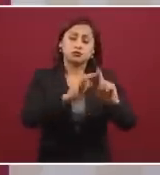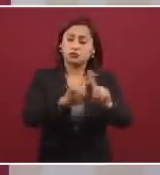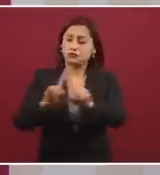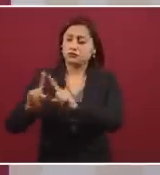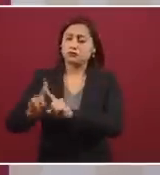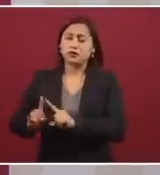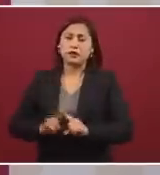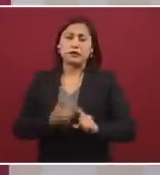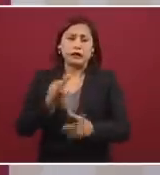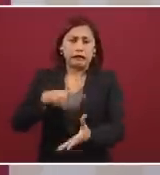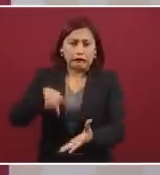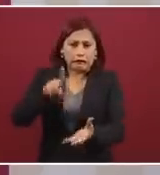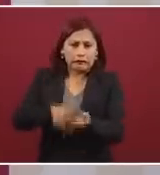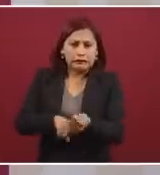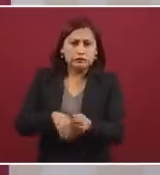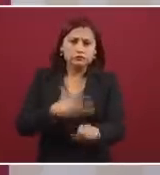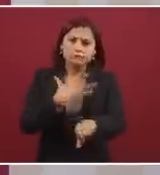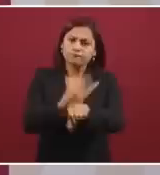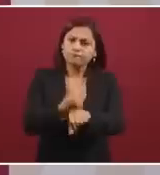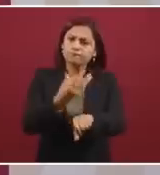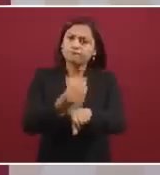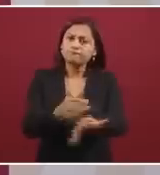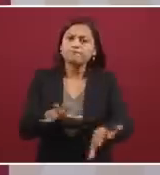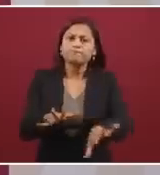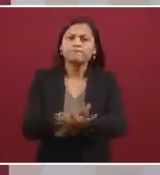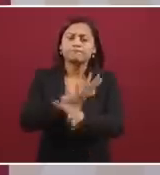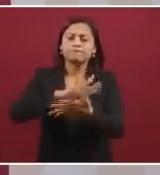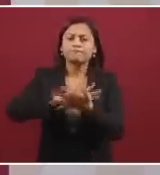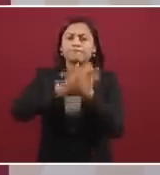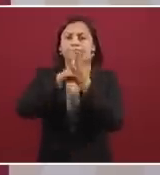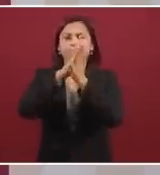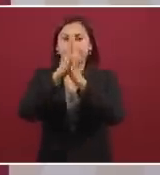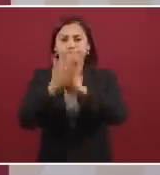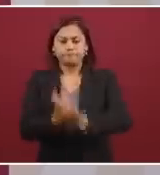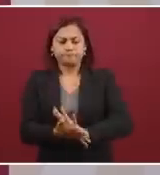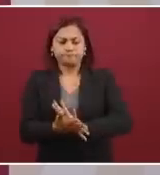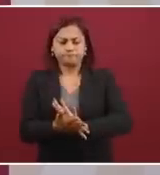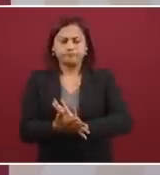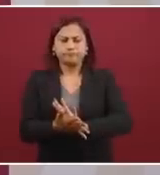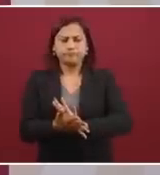cabo si existen